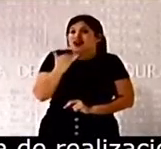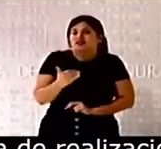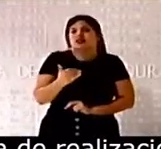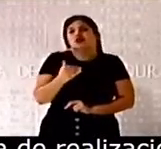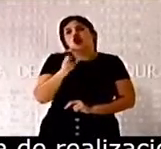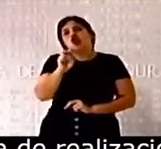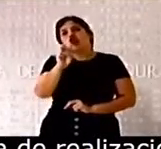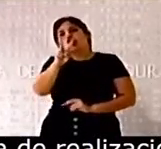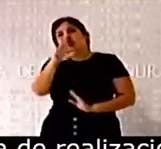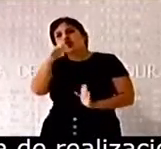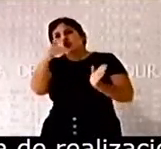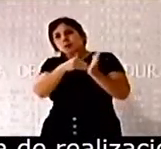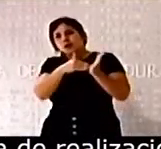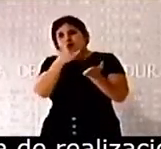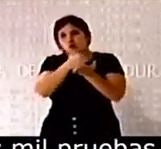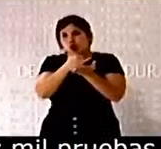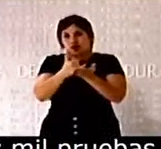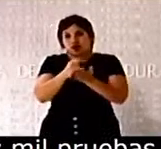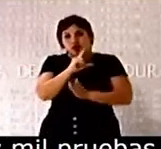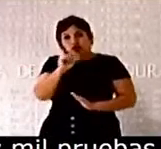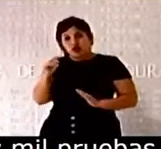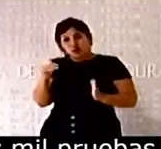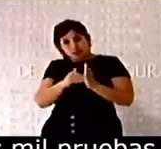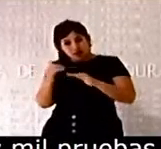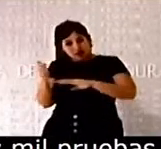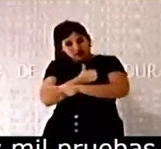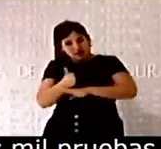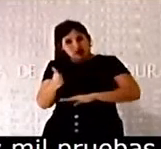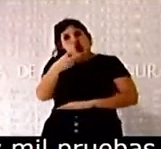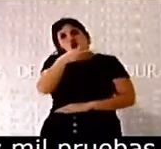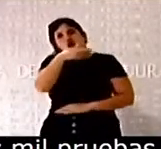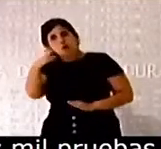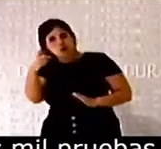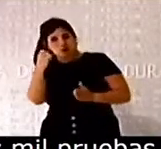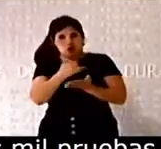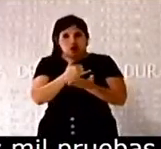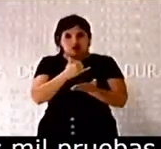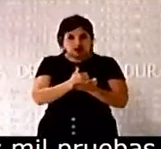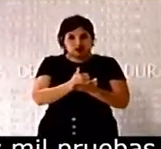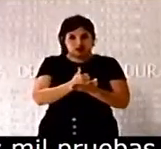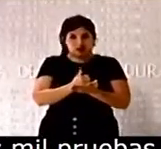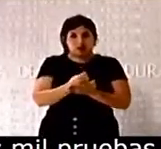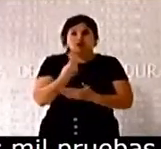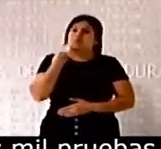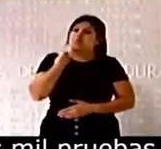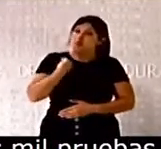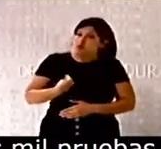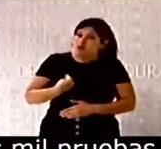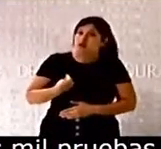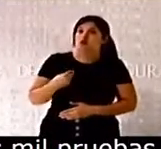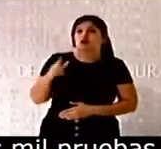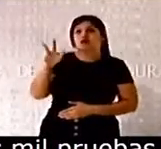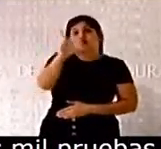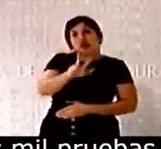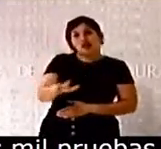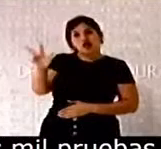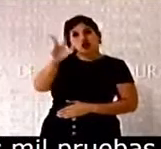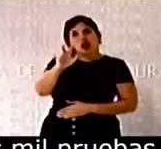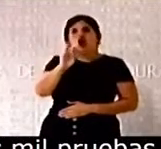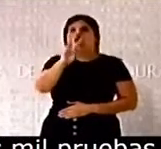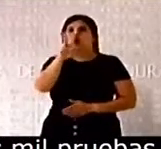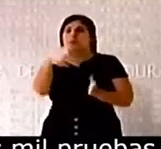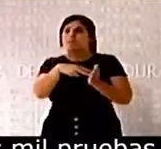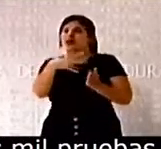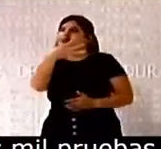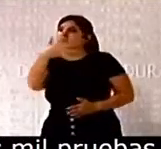pruebas por cada 100.000 habitantes, frente a las 1.538 pruebas por 100.000 habitantes que tiene la media del país, pues